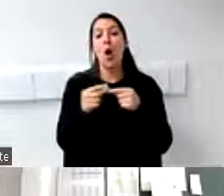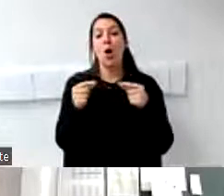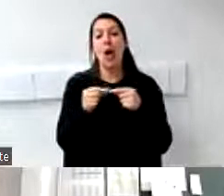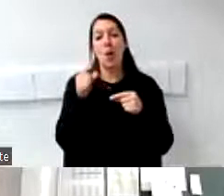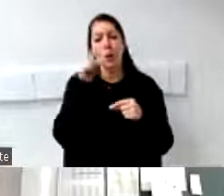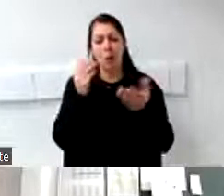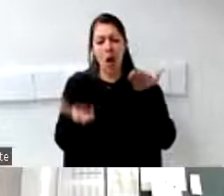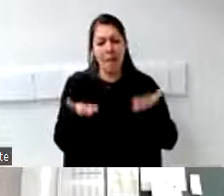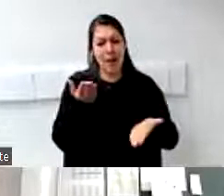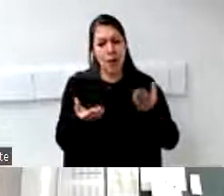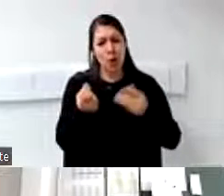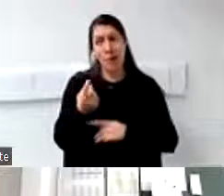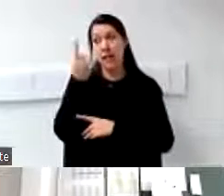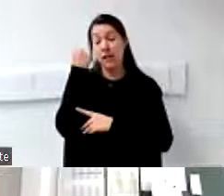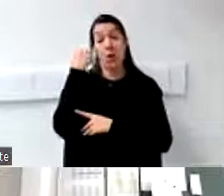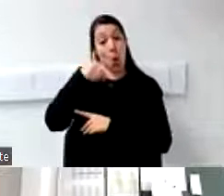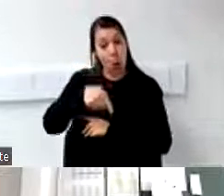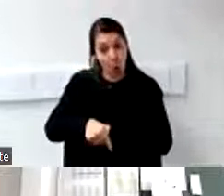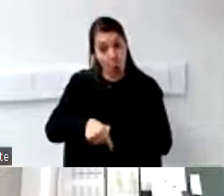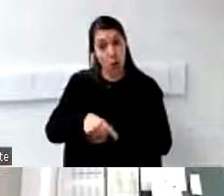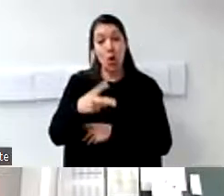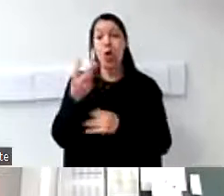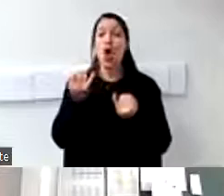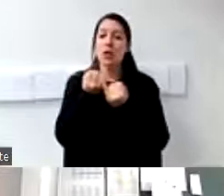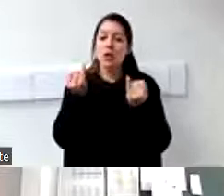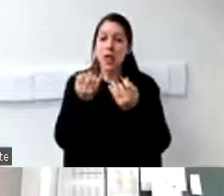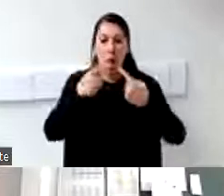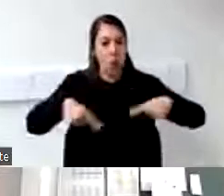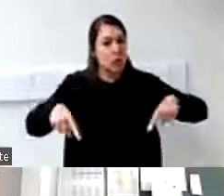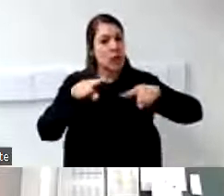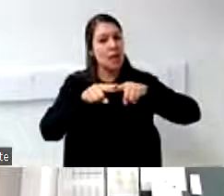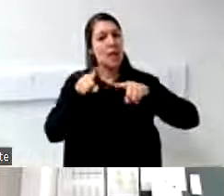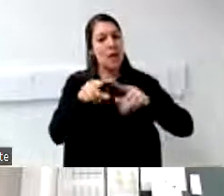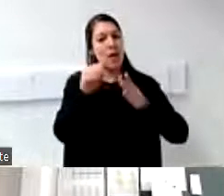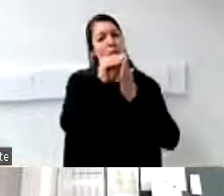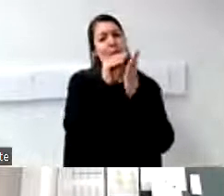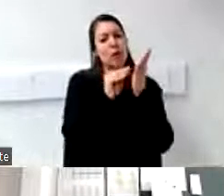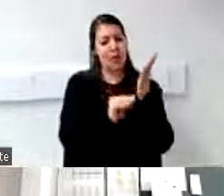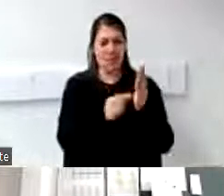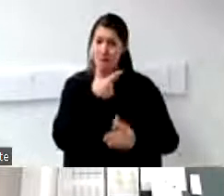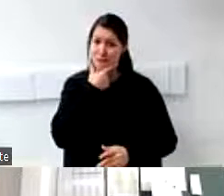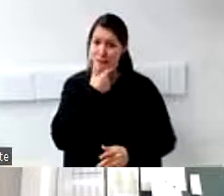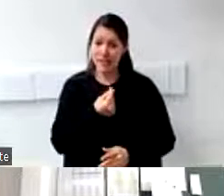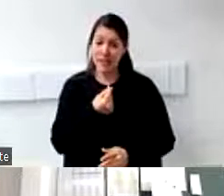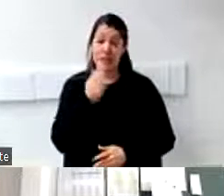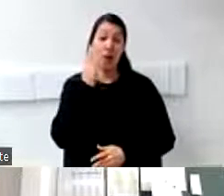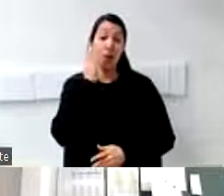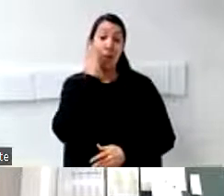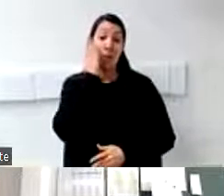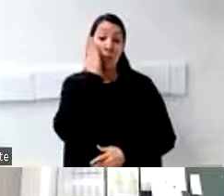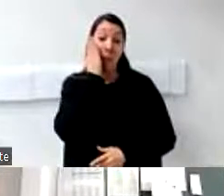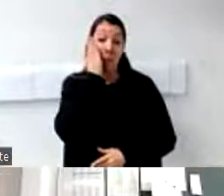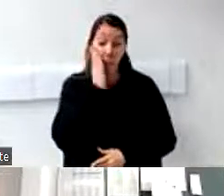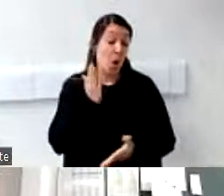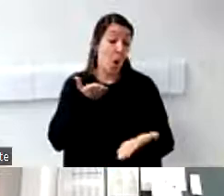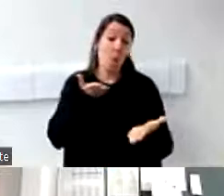estas 2 días de capacitación, muy fácil de llenar, donde les pedimos que tenga un retorno.